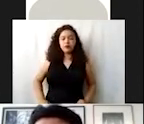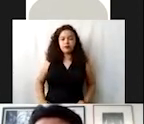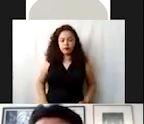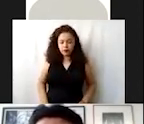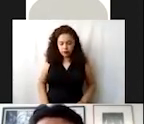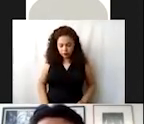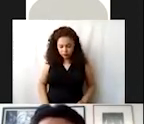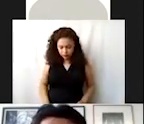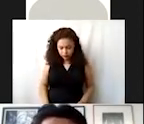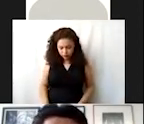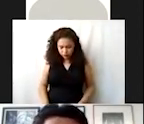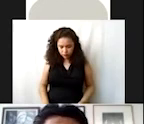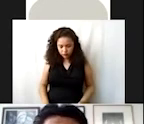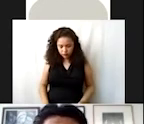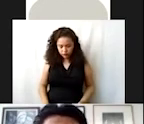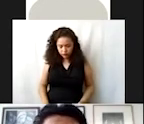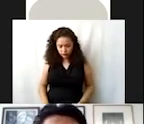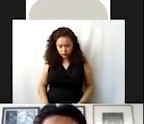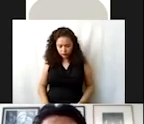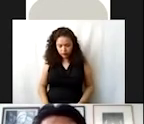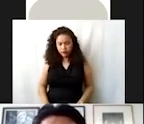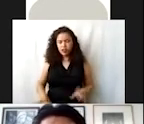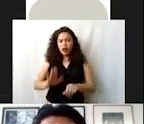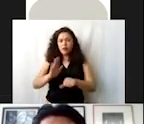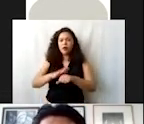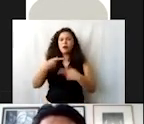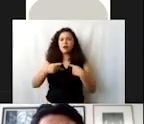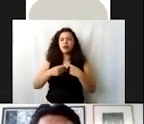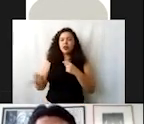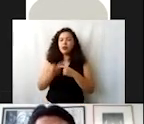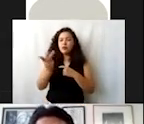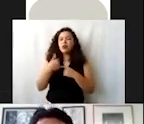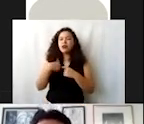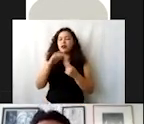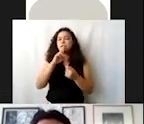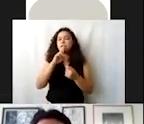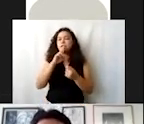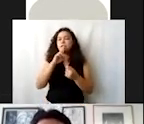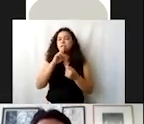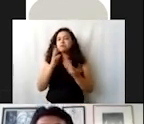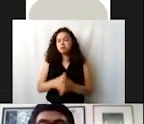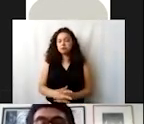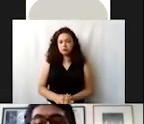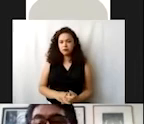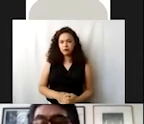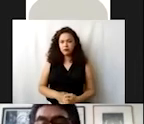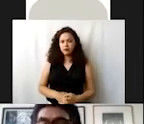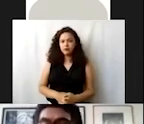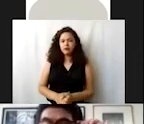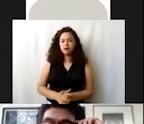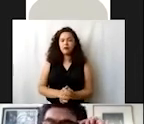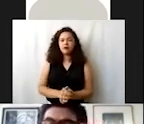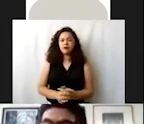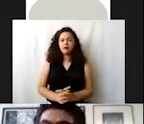el caso específico también lo podemos ver, ¿no? Bueno, pues vámonos con las sanciones que contempla el